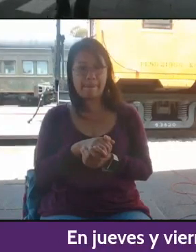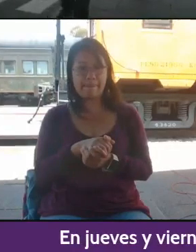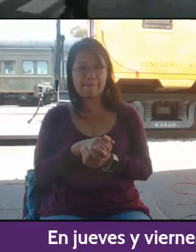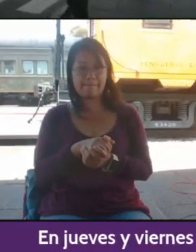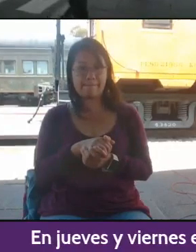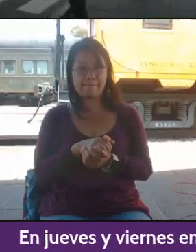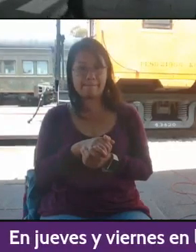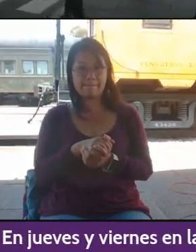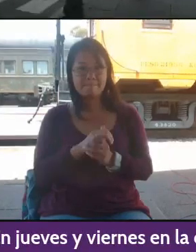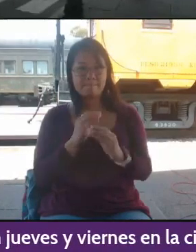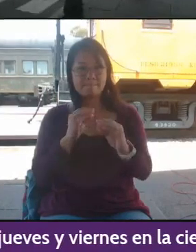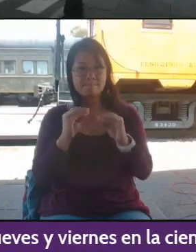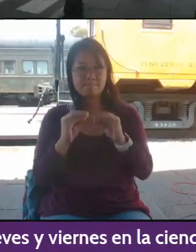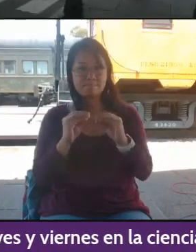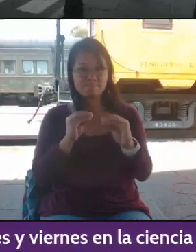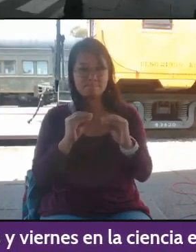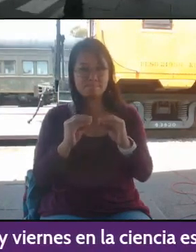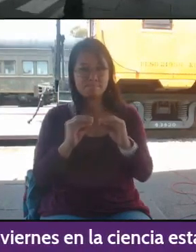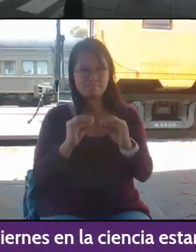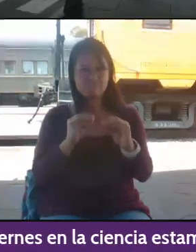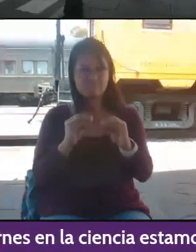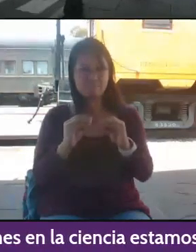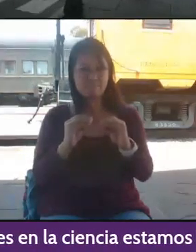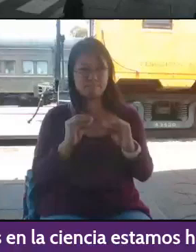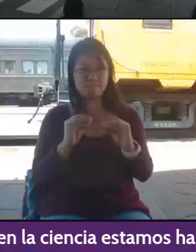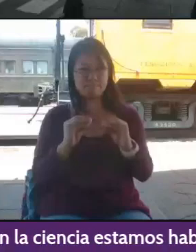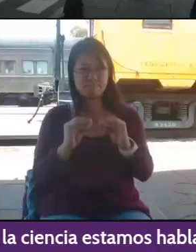Ahí se están moviendo esos puntitos.